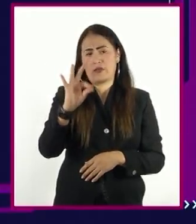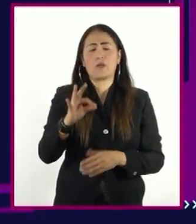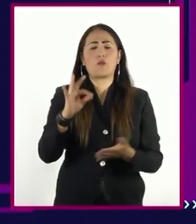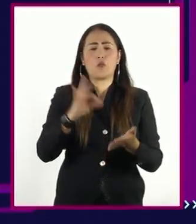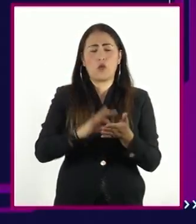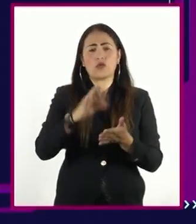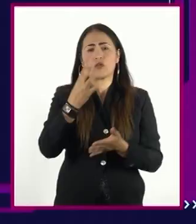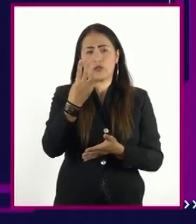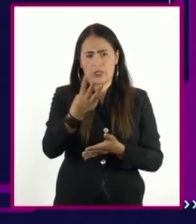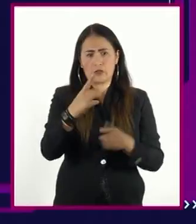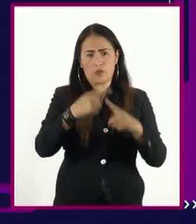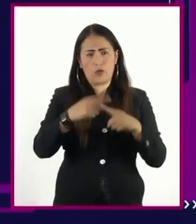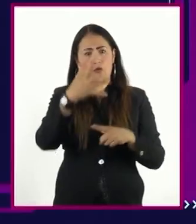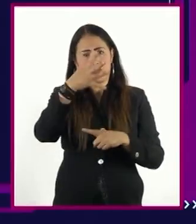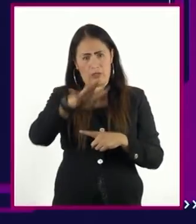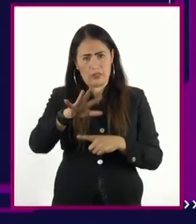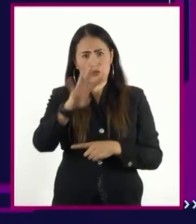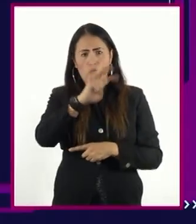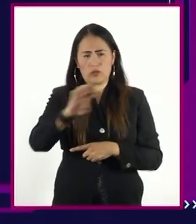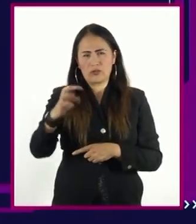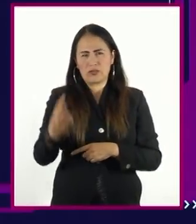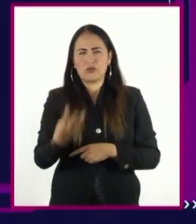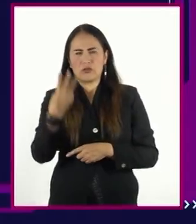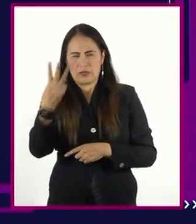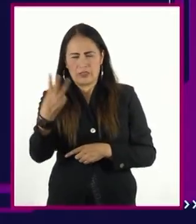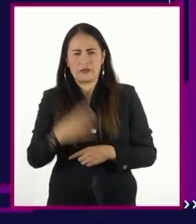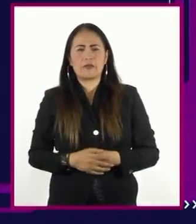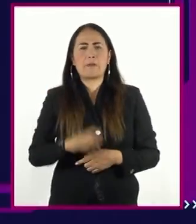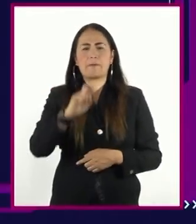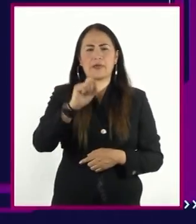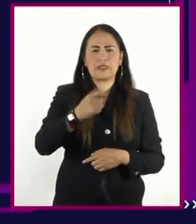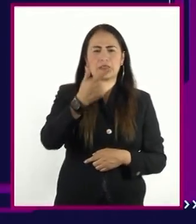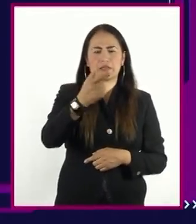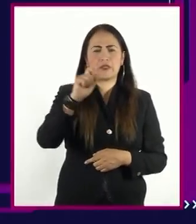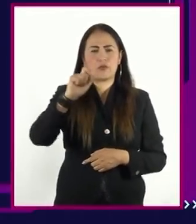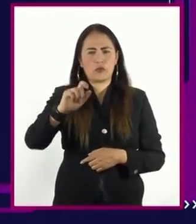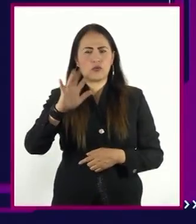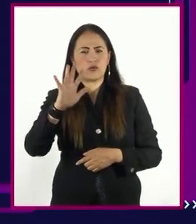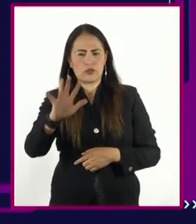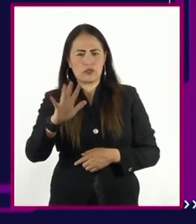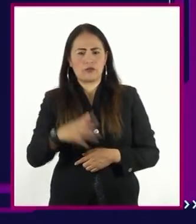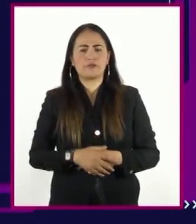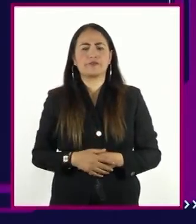10, 403. 27.5 por 10,